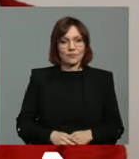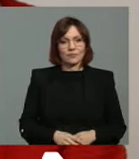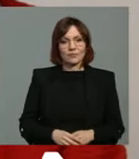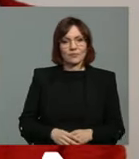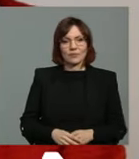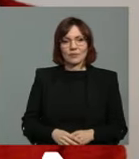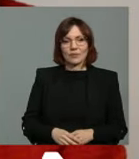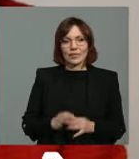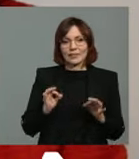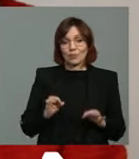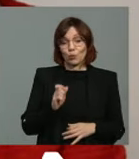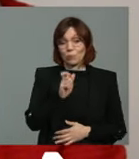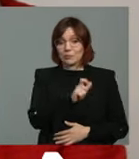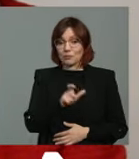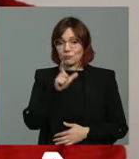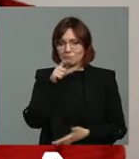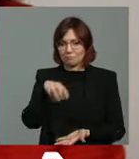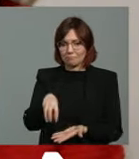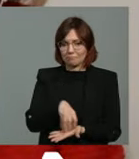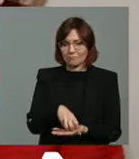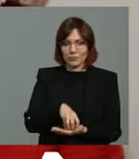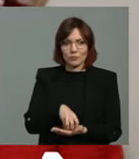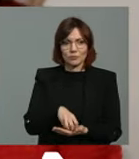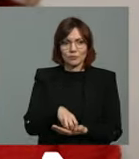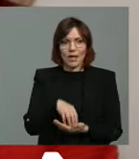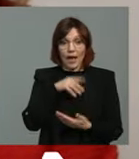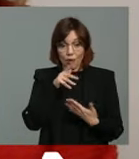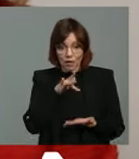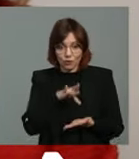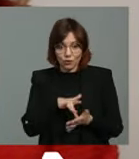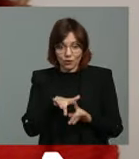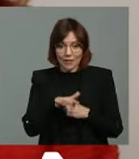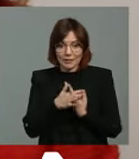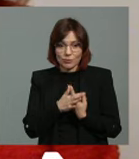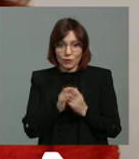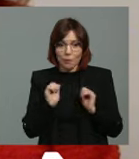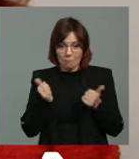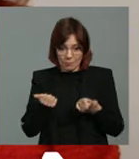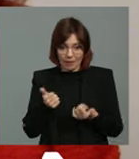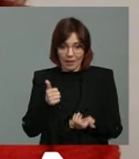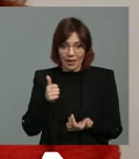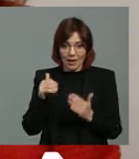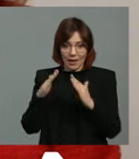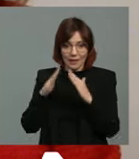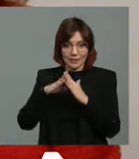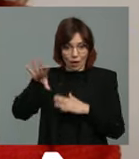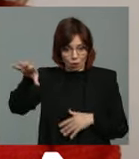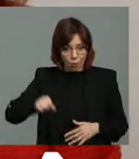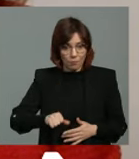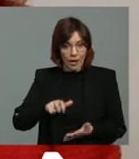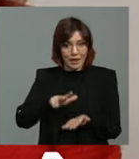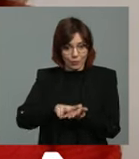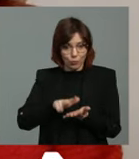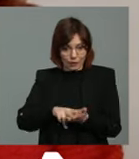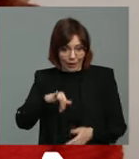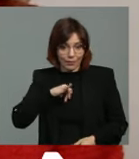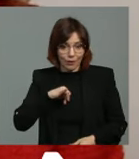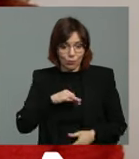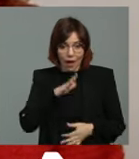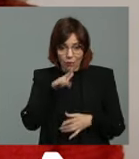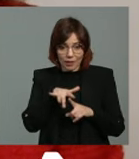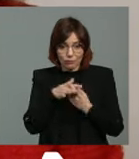se estén preguntando esta ahora mismo es buen momento de endeudarse para comprar una vivienda lo es